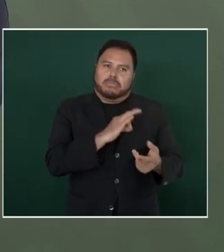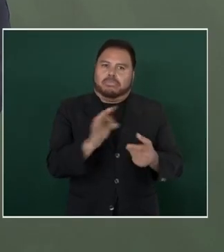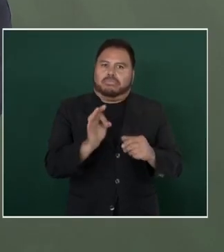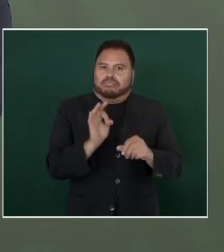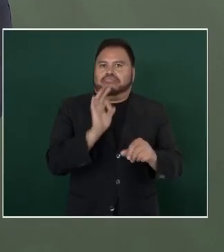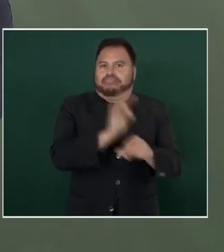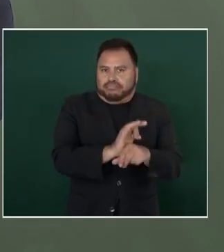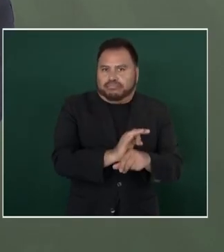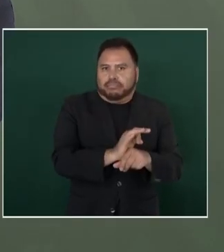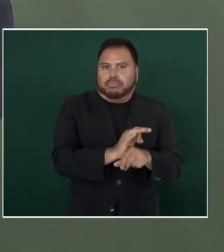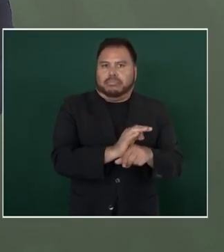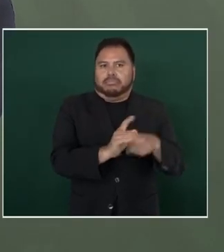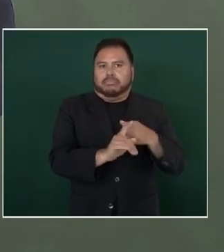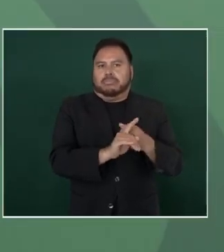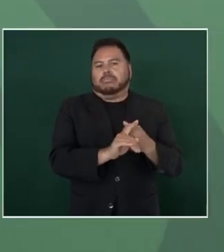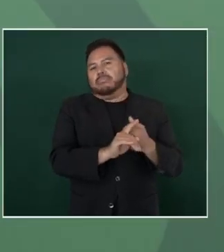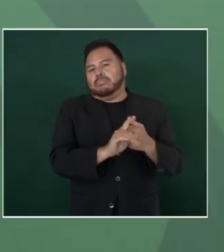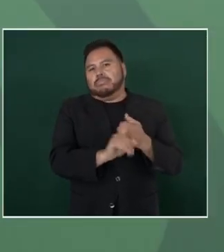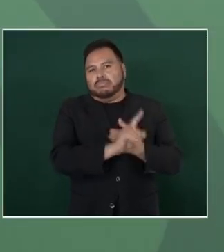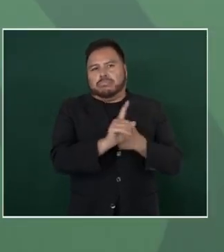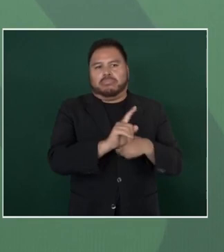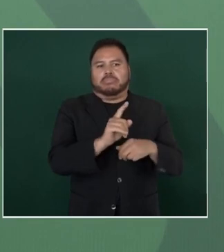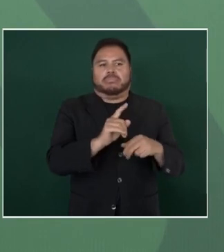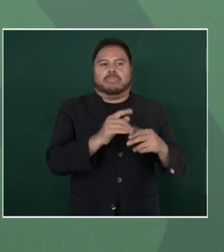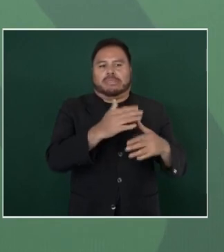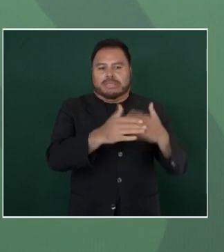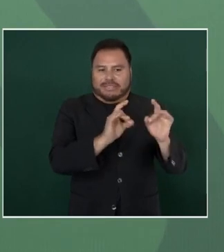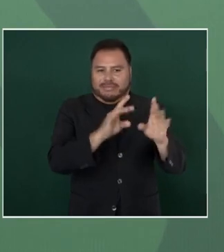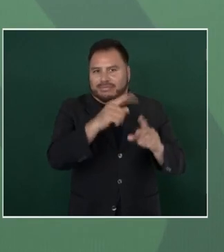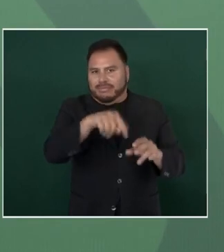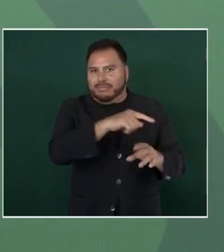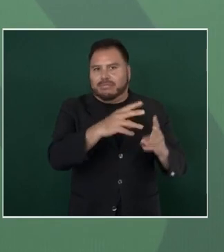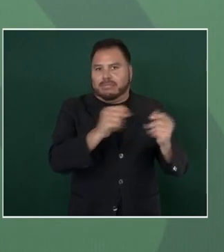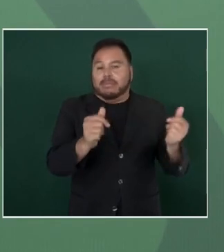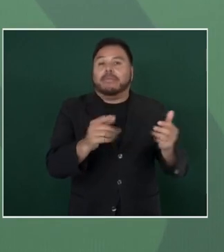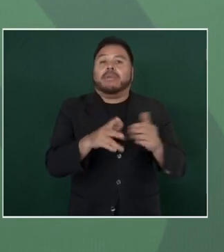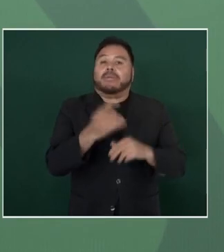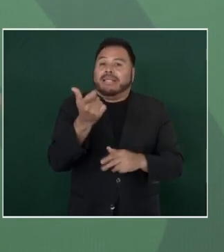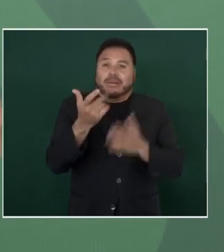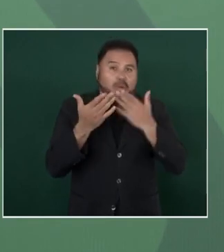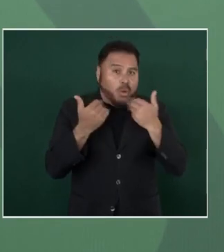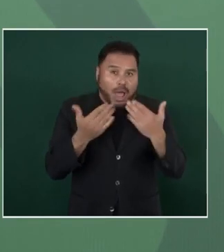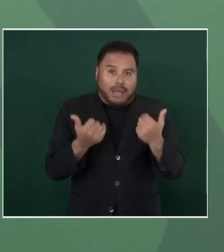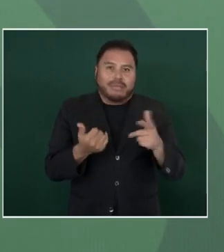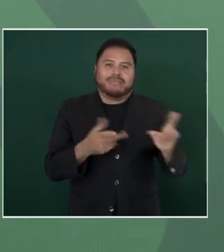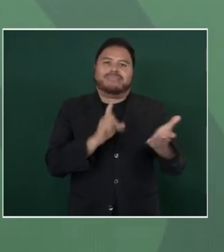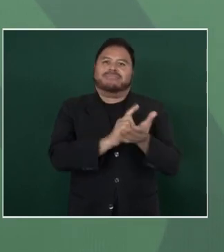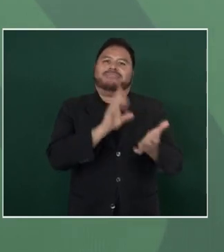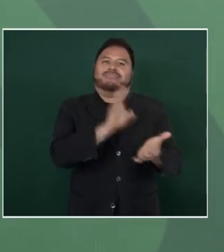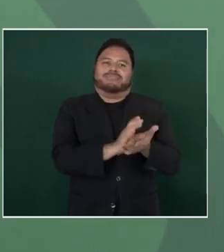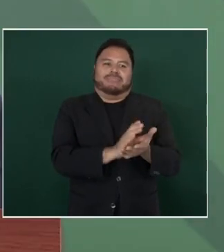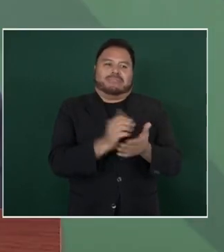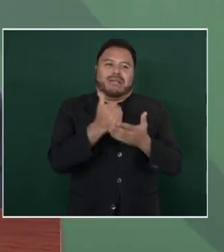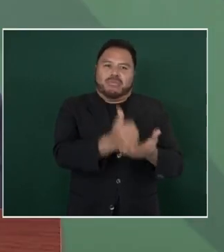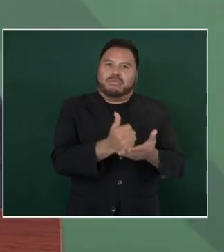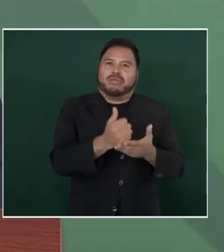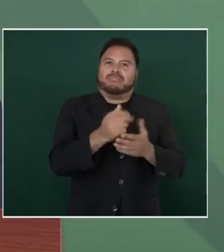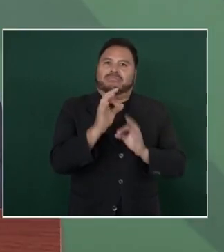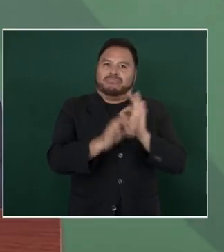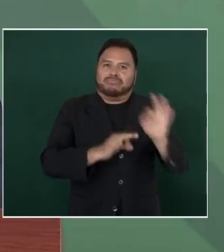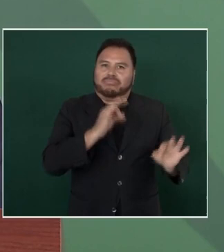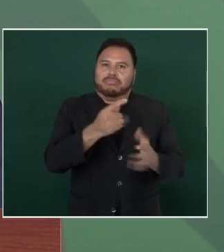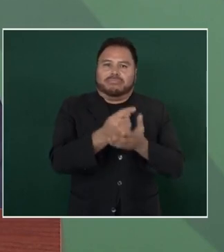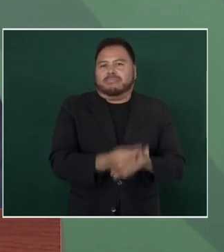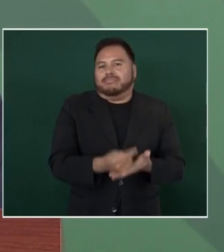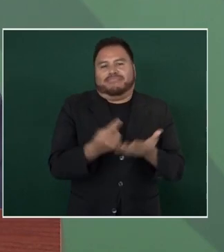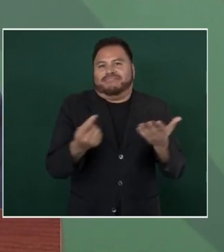resolver. Cuando no hay recursos, cuando no hay atención, esas discapacidades